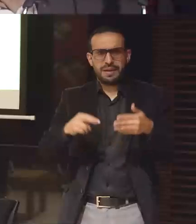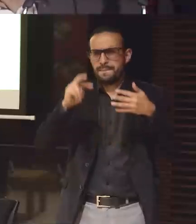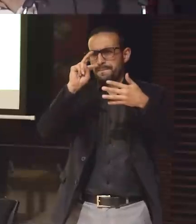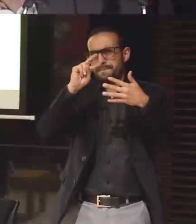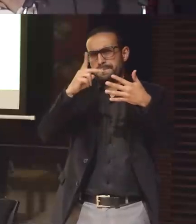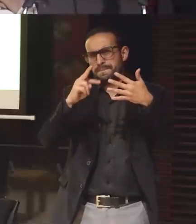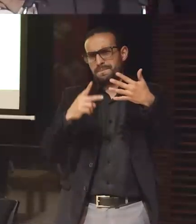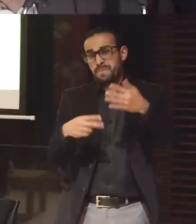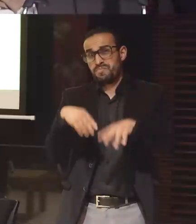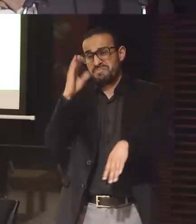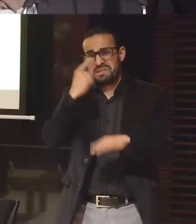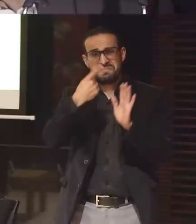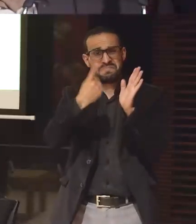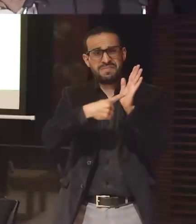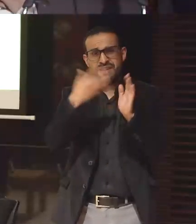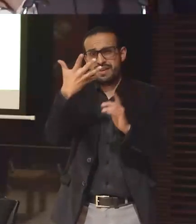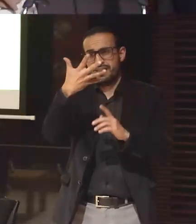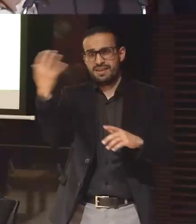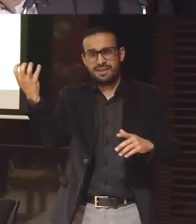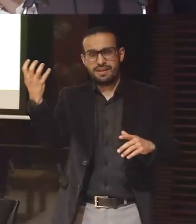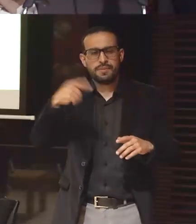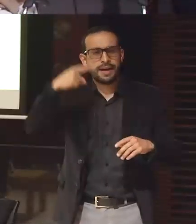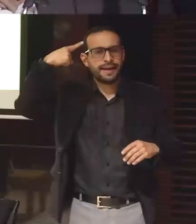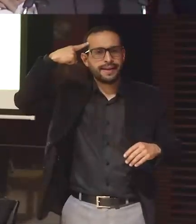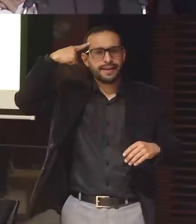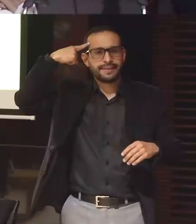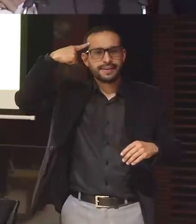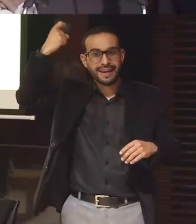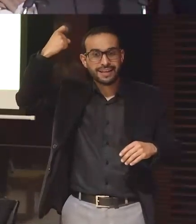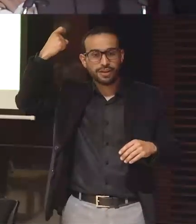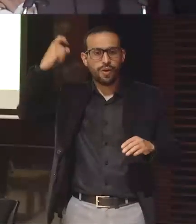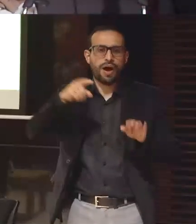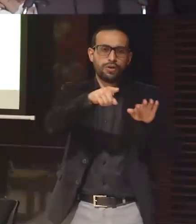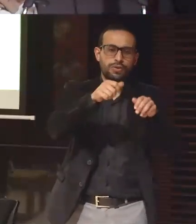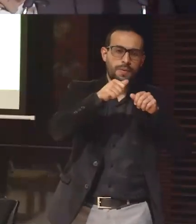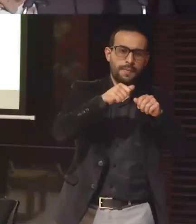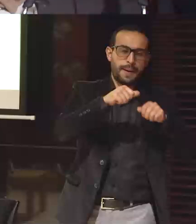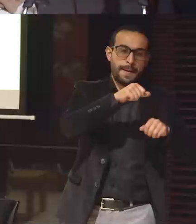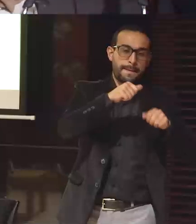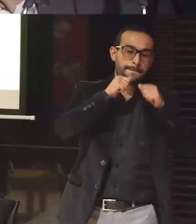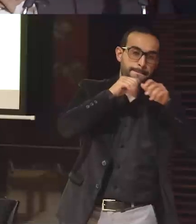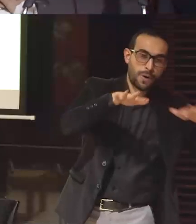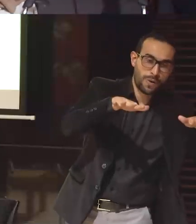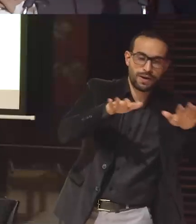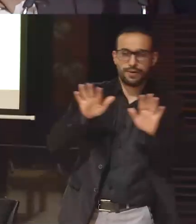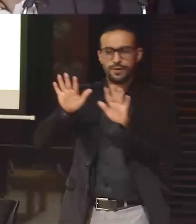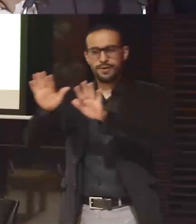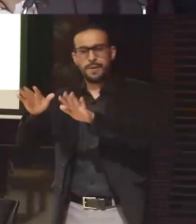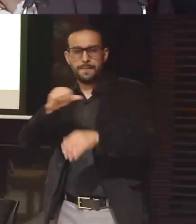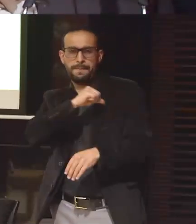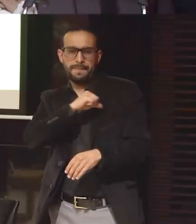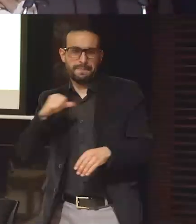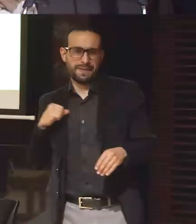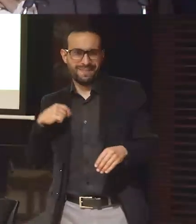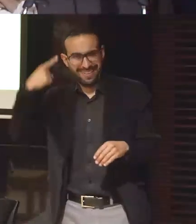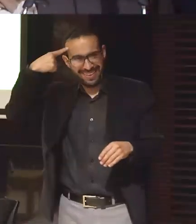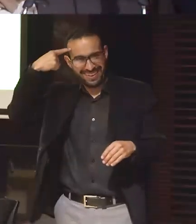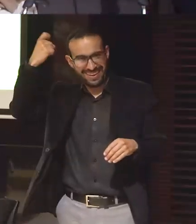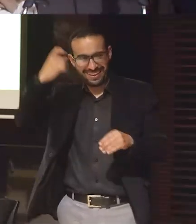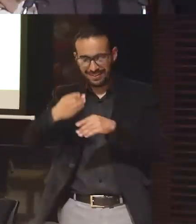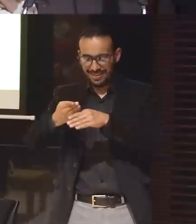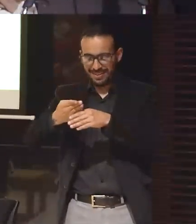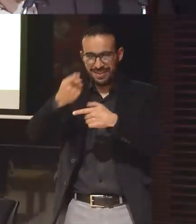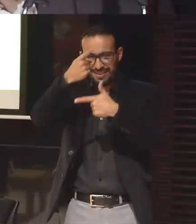a considerar para distribuir los riesgos entre el privado y el público, de tal manera que el contrato sea, digamos, se pueda mantener de